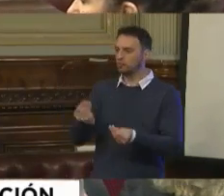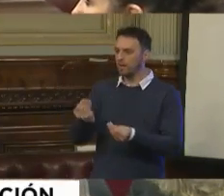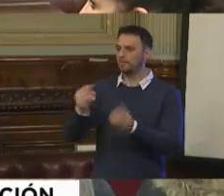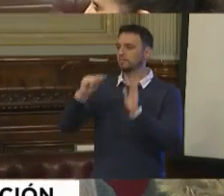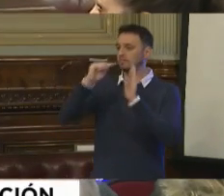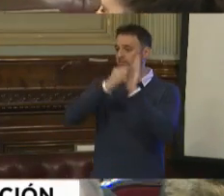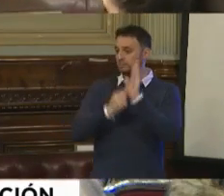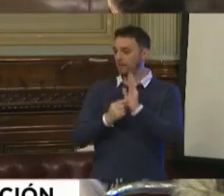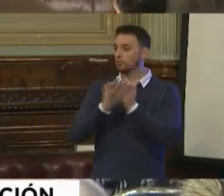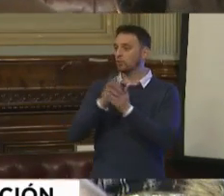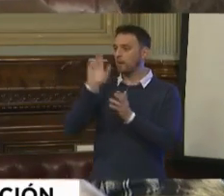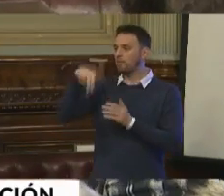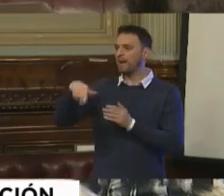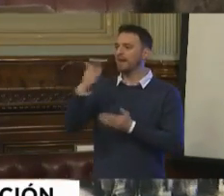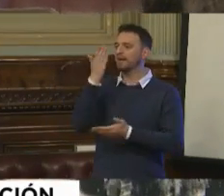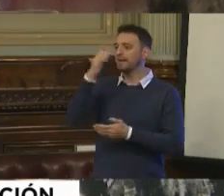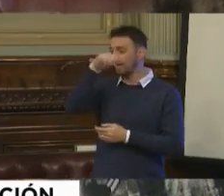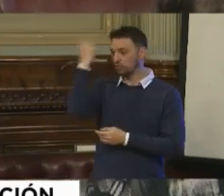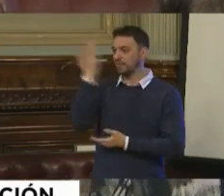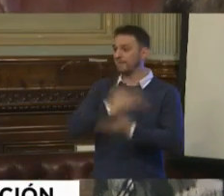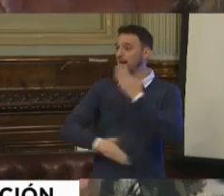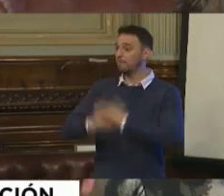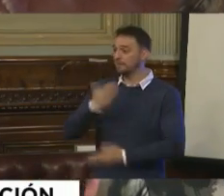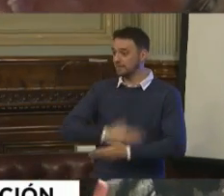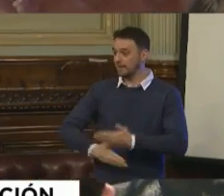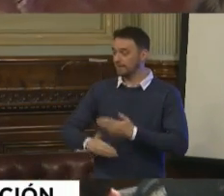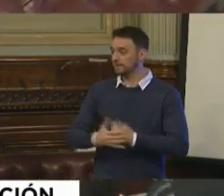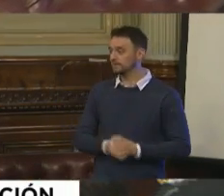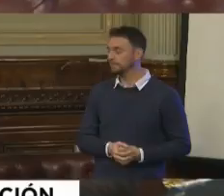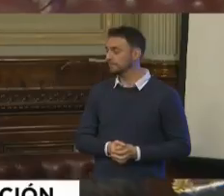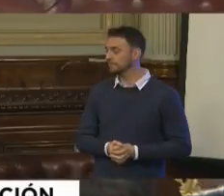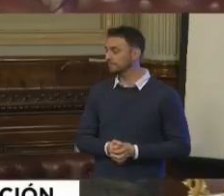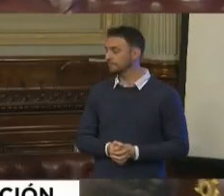en el marco del plan nacional de discapacidad